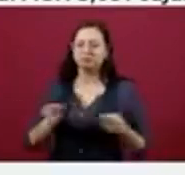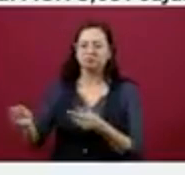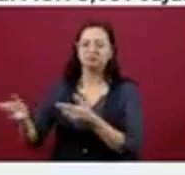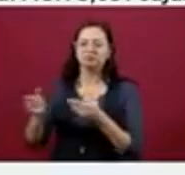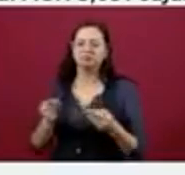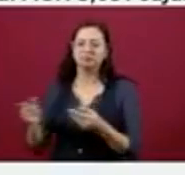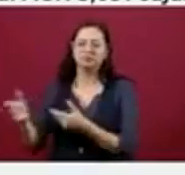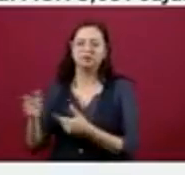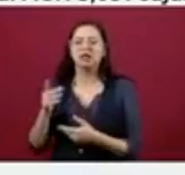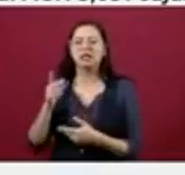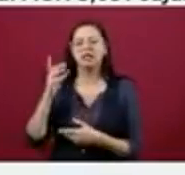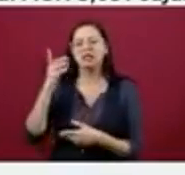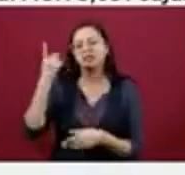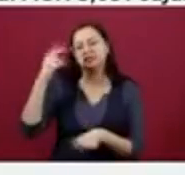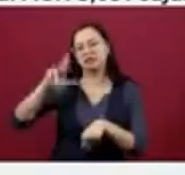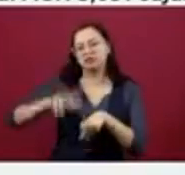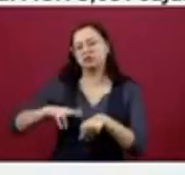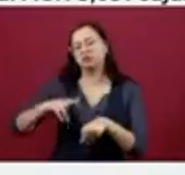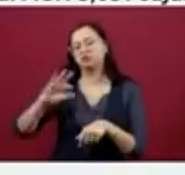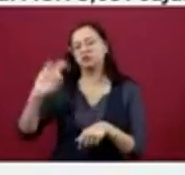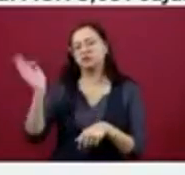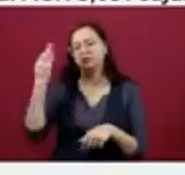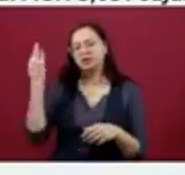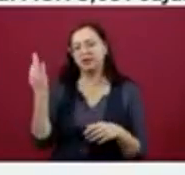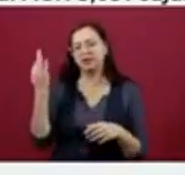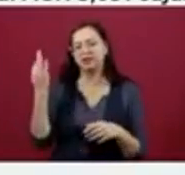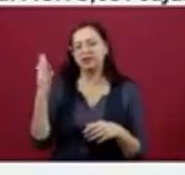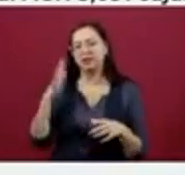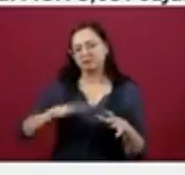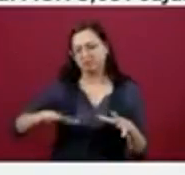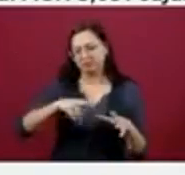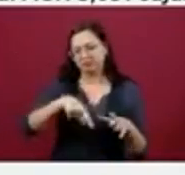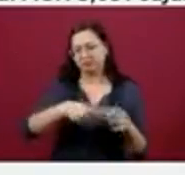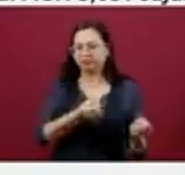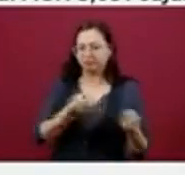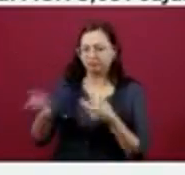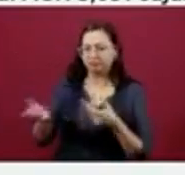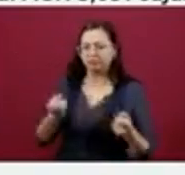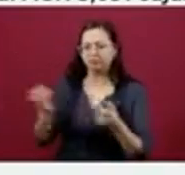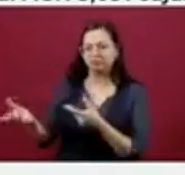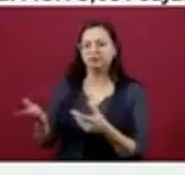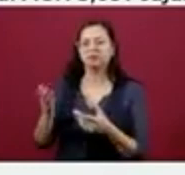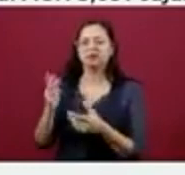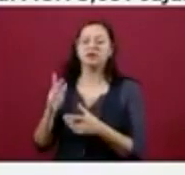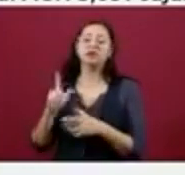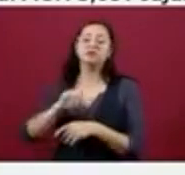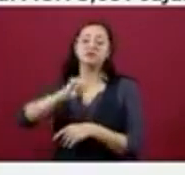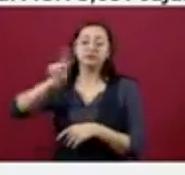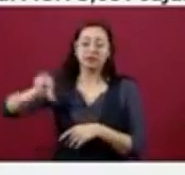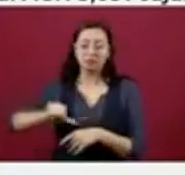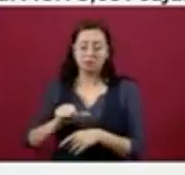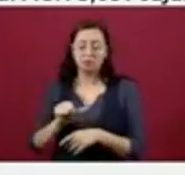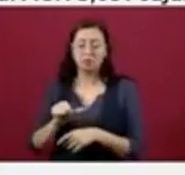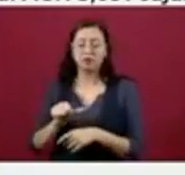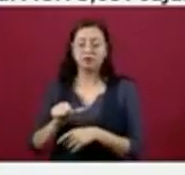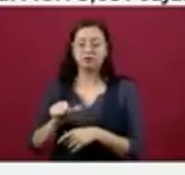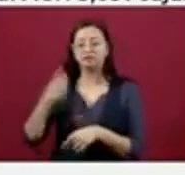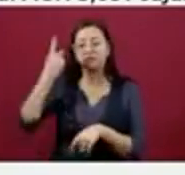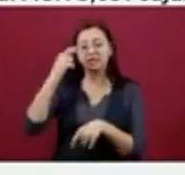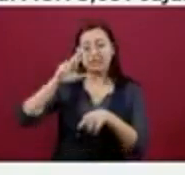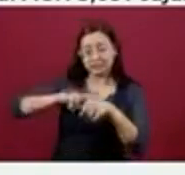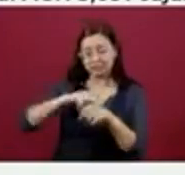Dirección Federal de Seguridad particularmente. Cuando fue la fusión con la Dirección